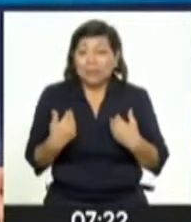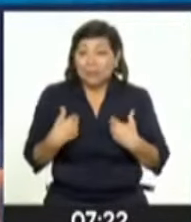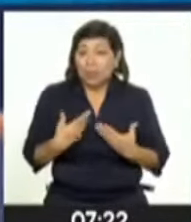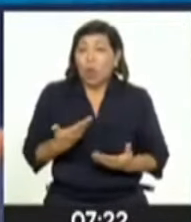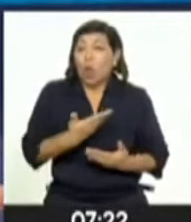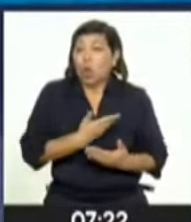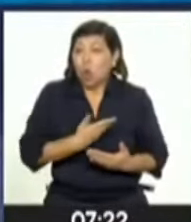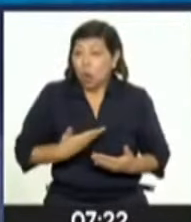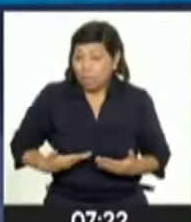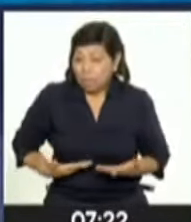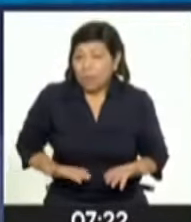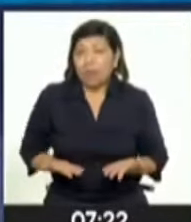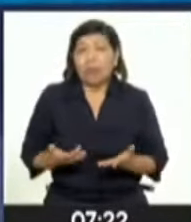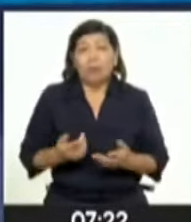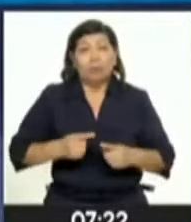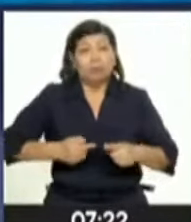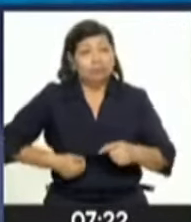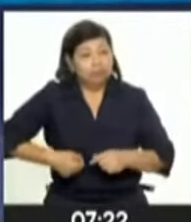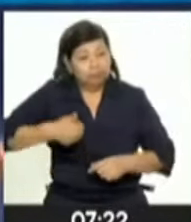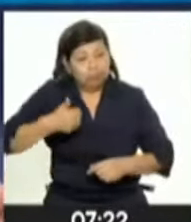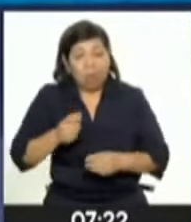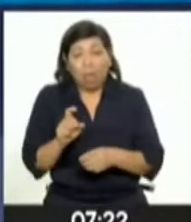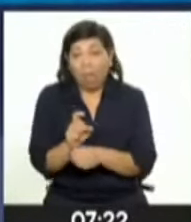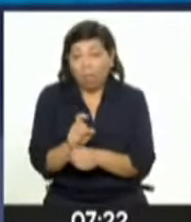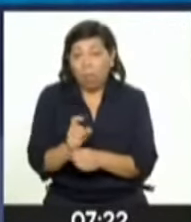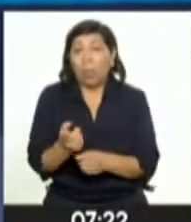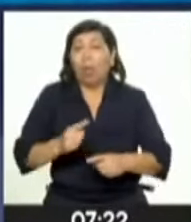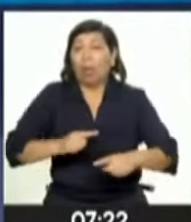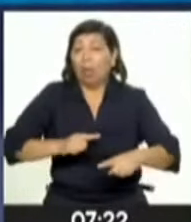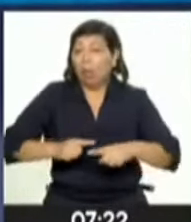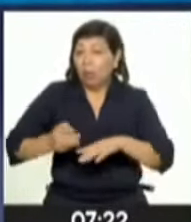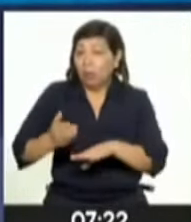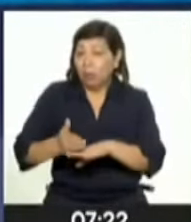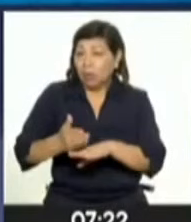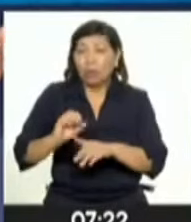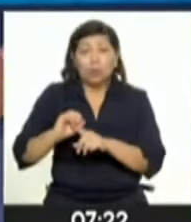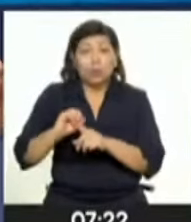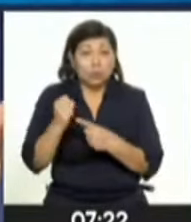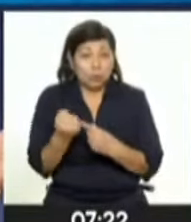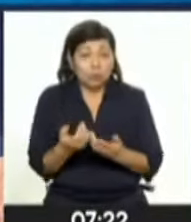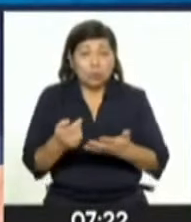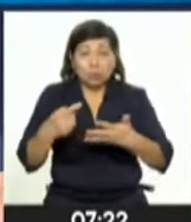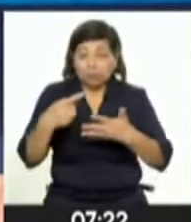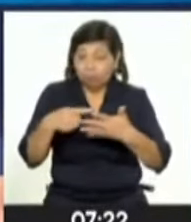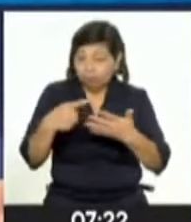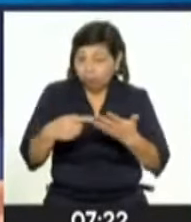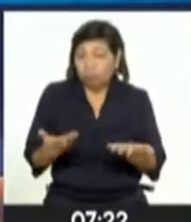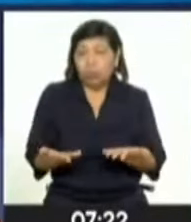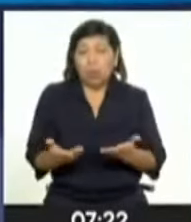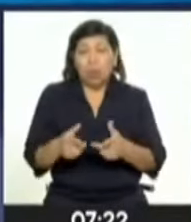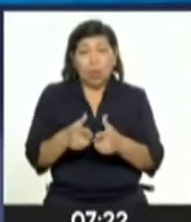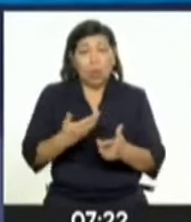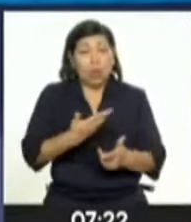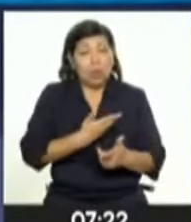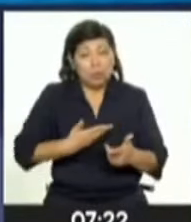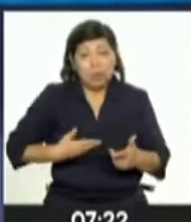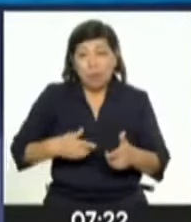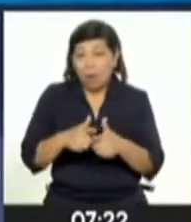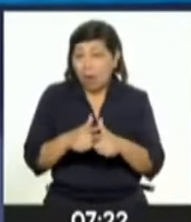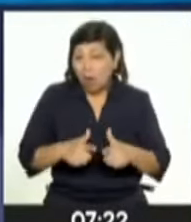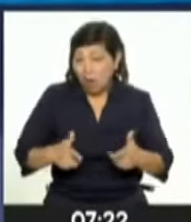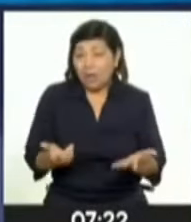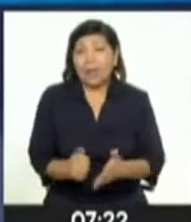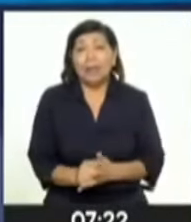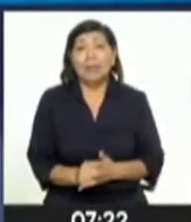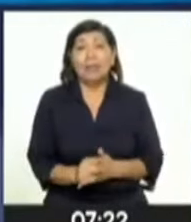los gobiernos regionales, a las direcciones regionales de educación, a las gerencias de desarrollo social, gobiernos locales. Y